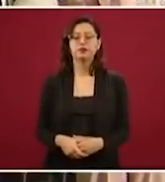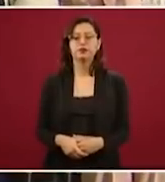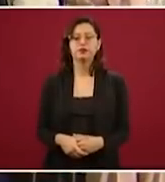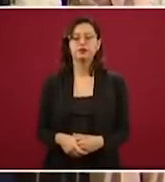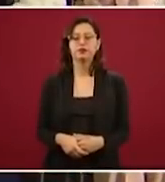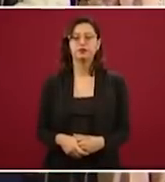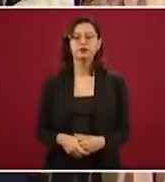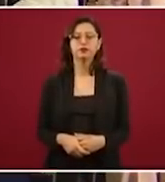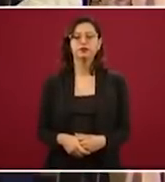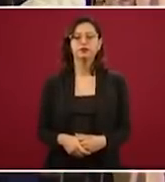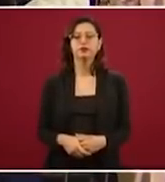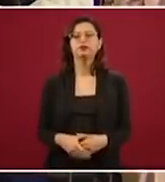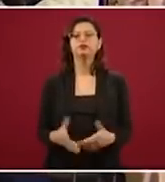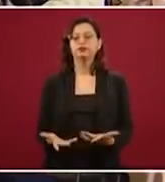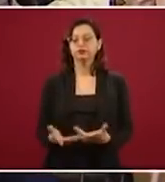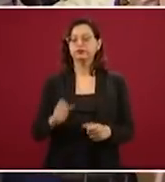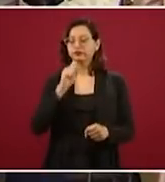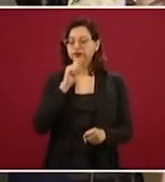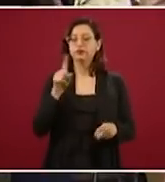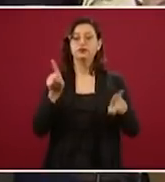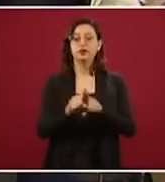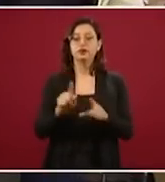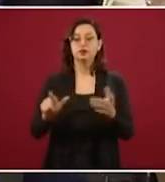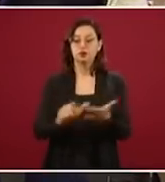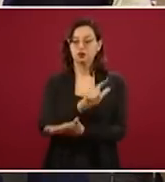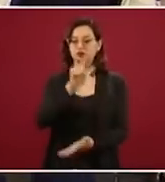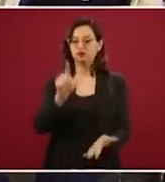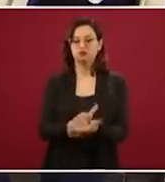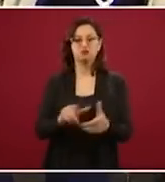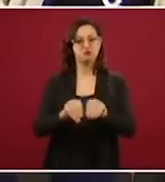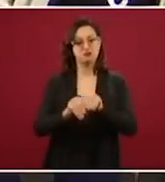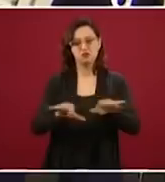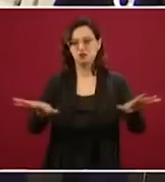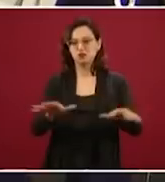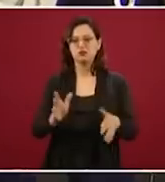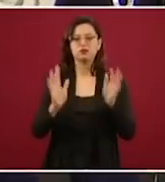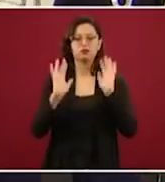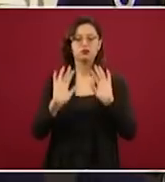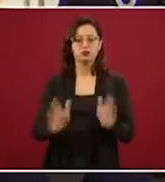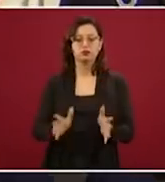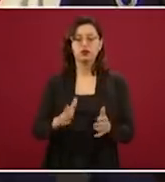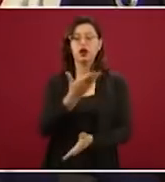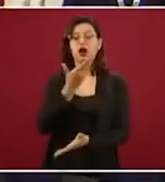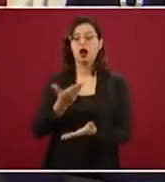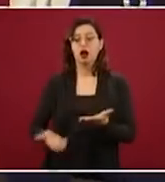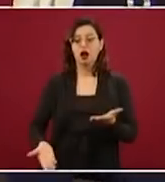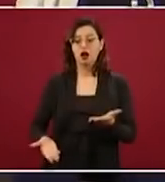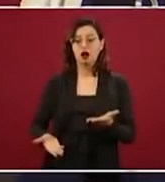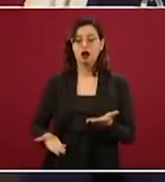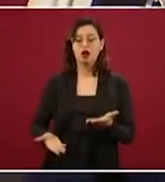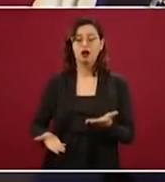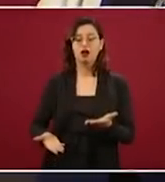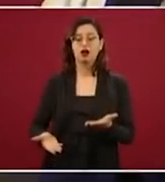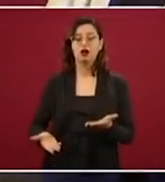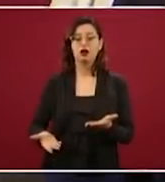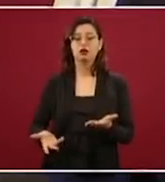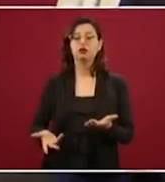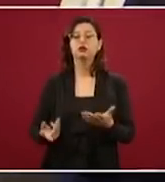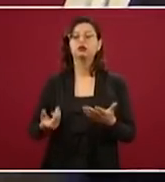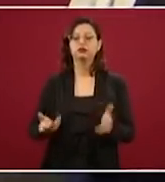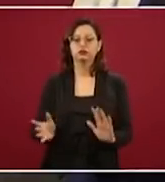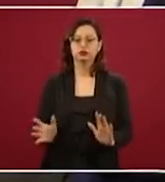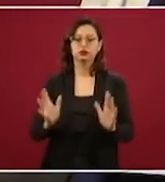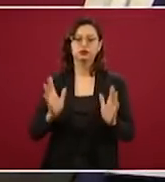ya se publicó y ahora va a